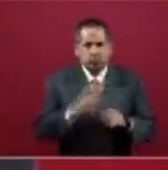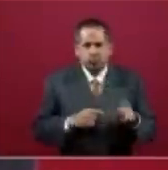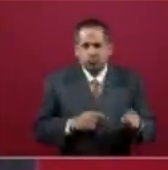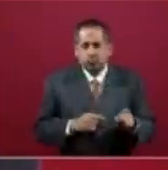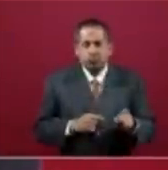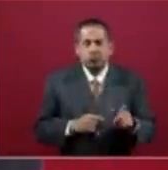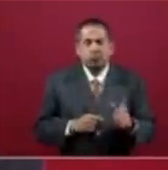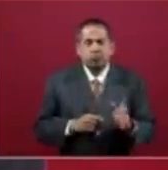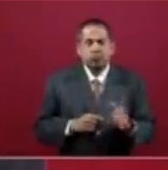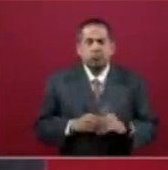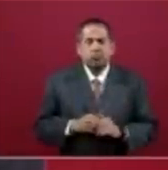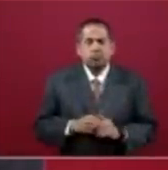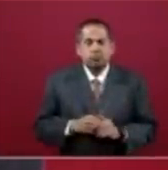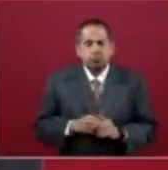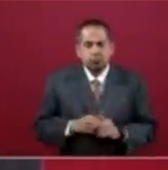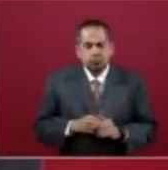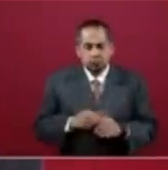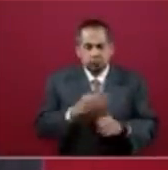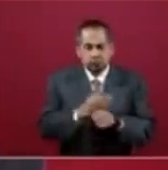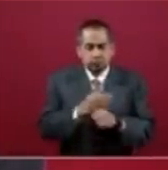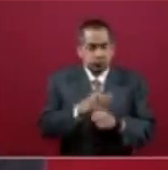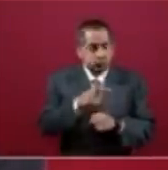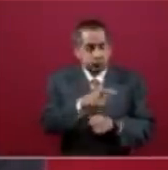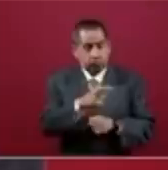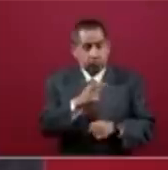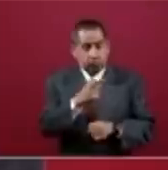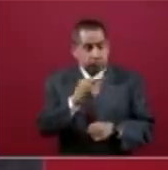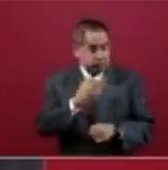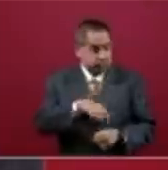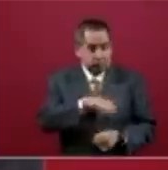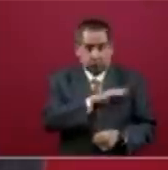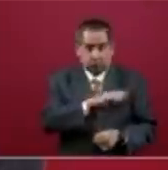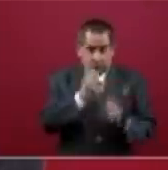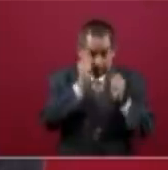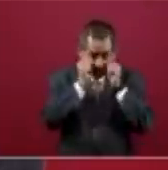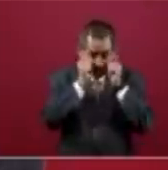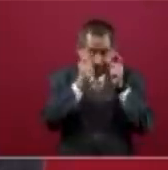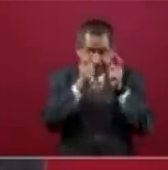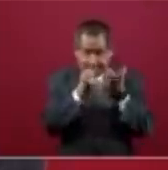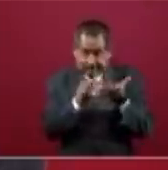está levantando temprano